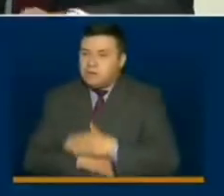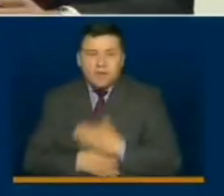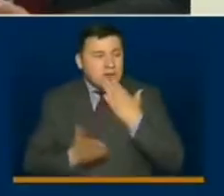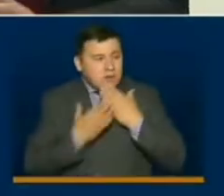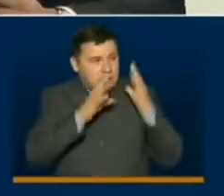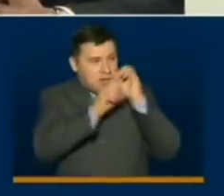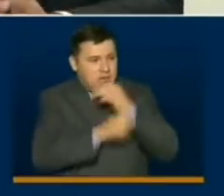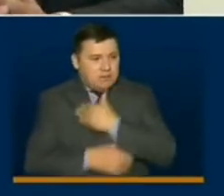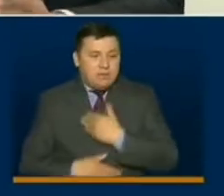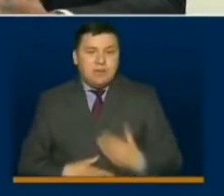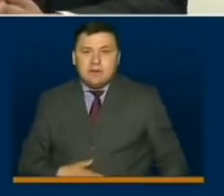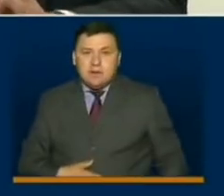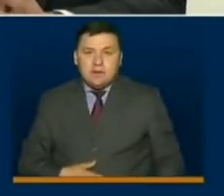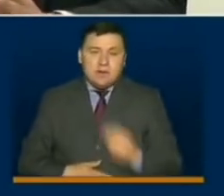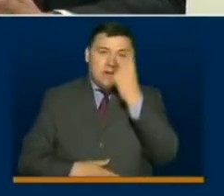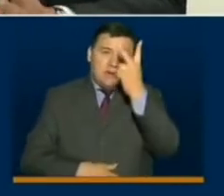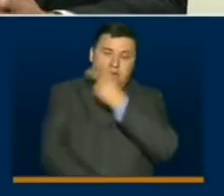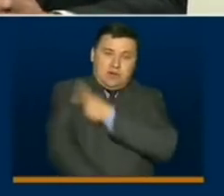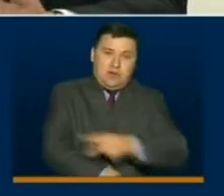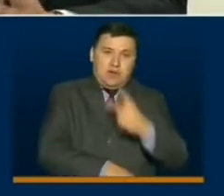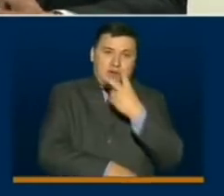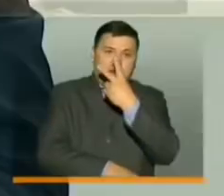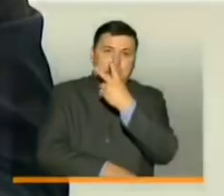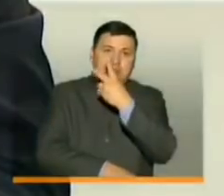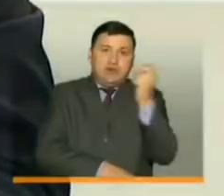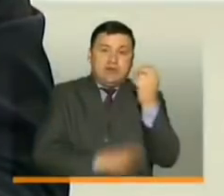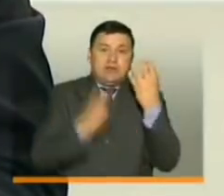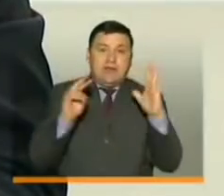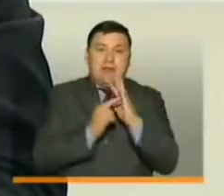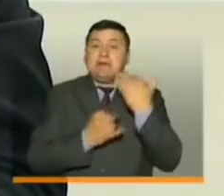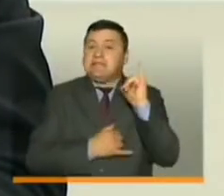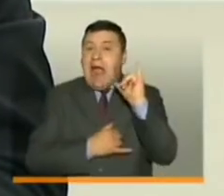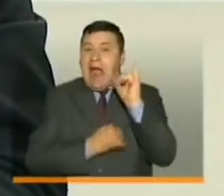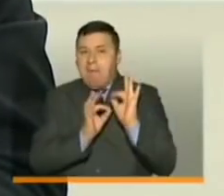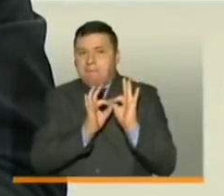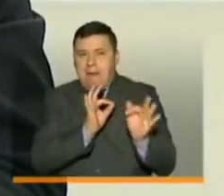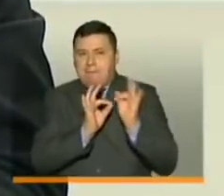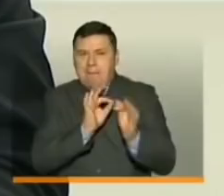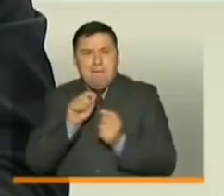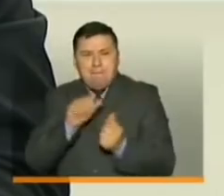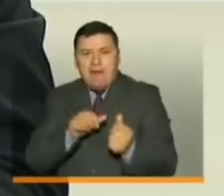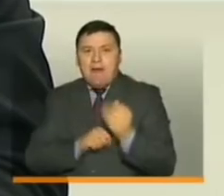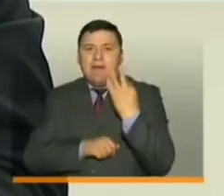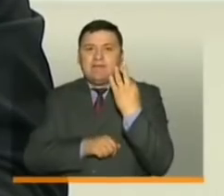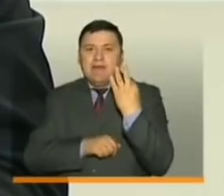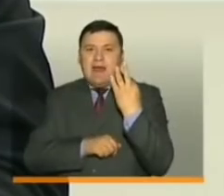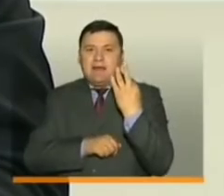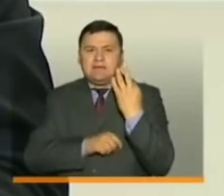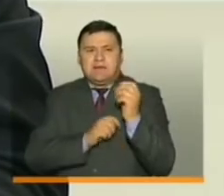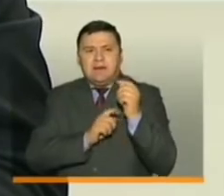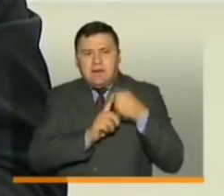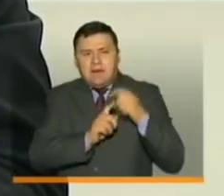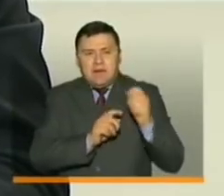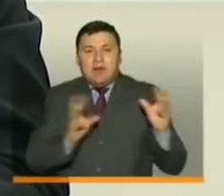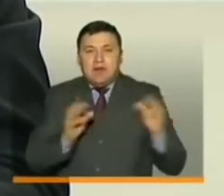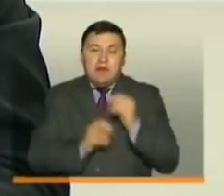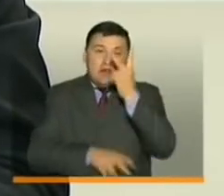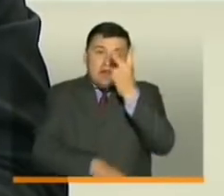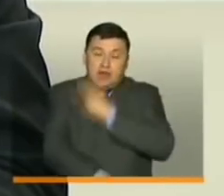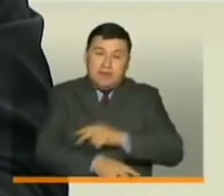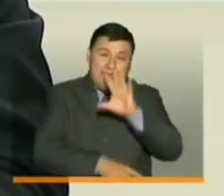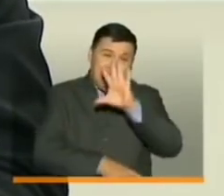presidente 2 millones 230 mil hogares ya han recibido tres giros de ingreso solidario a cerca de 2.500.000